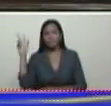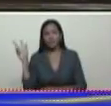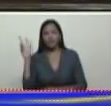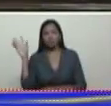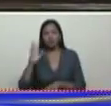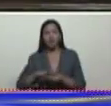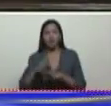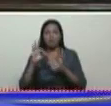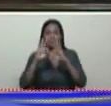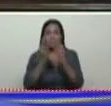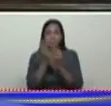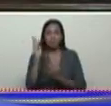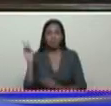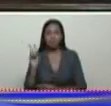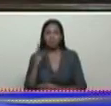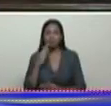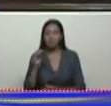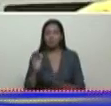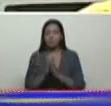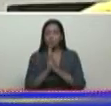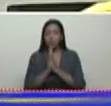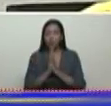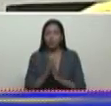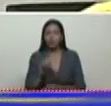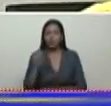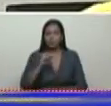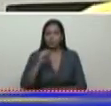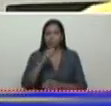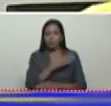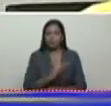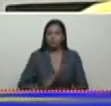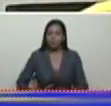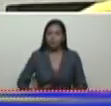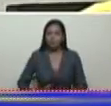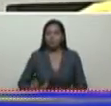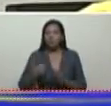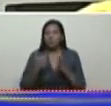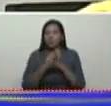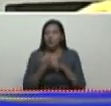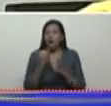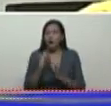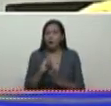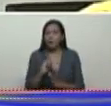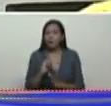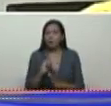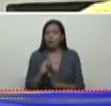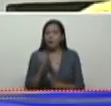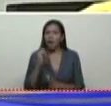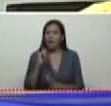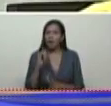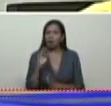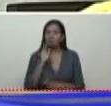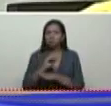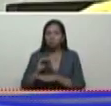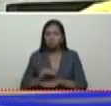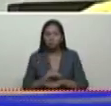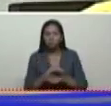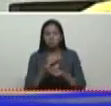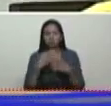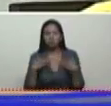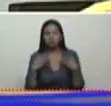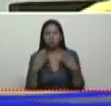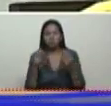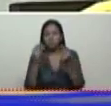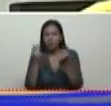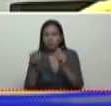para la familia venezolana? Por favor. Sí, presidente. La vacunación es sin duda el acto de prevención médica más eficaz